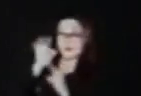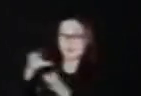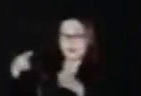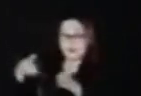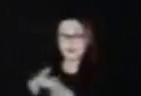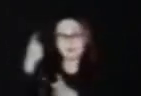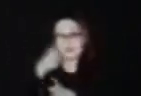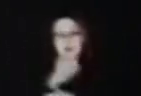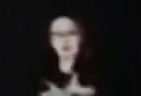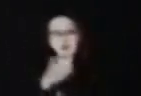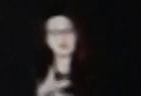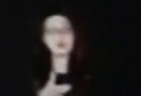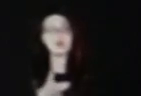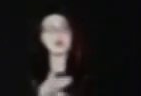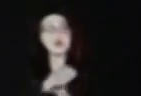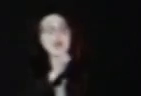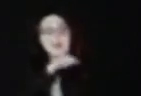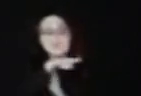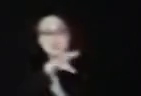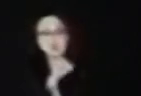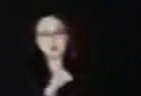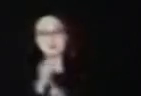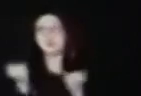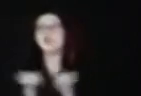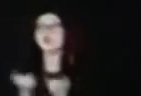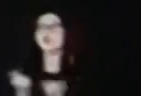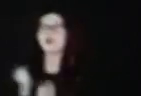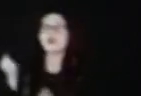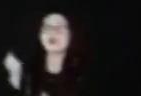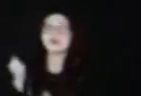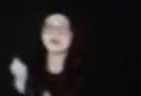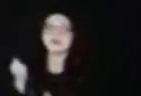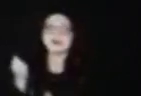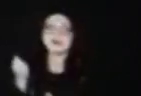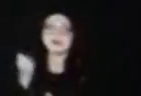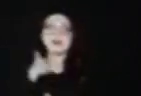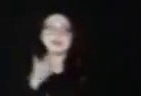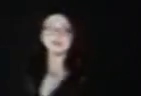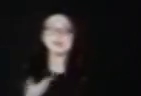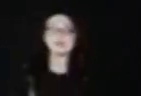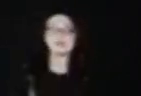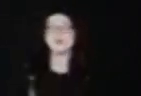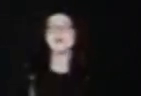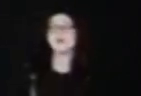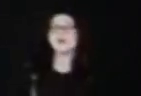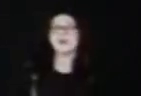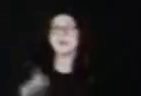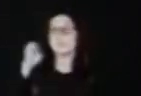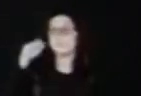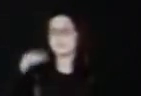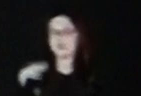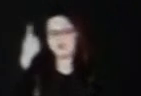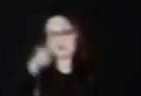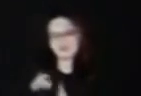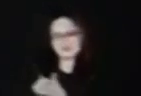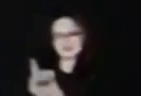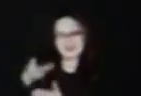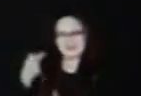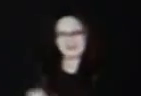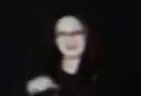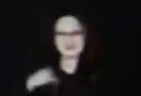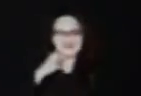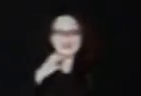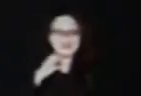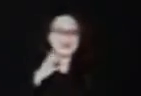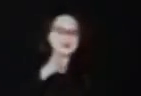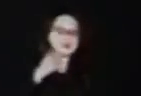acompañar tanto a Andrés Manuel López Obrador como al ciudadano Enrique Peña Nieto en su salida de San Lázaro. Pues el presidente